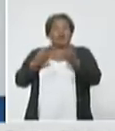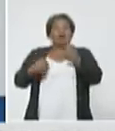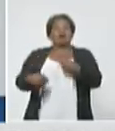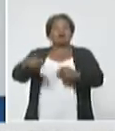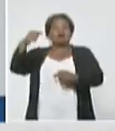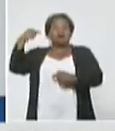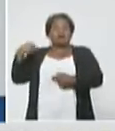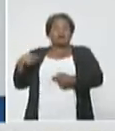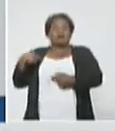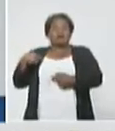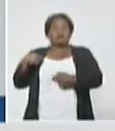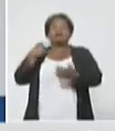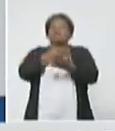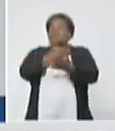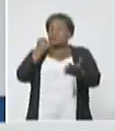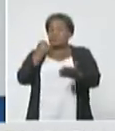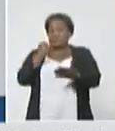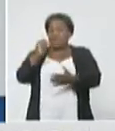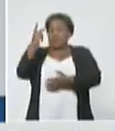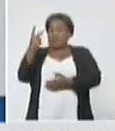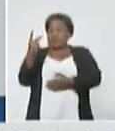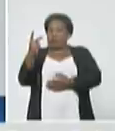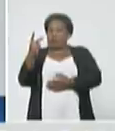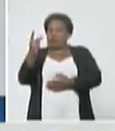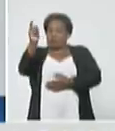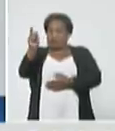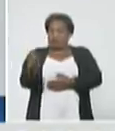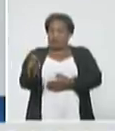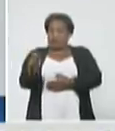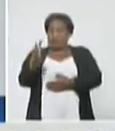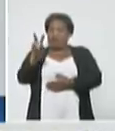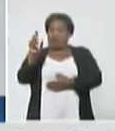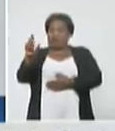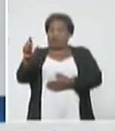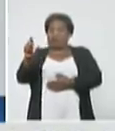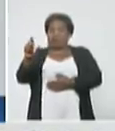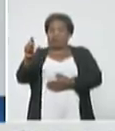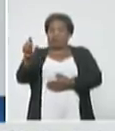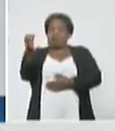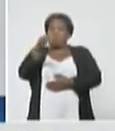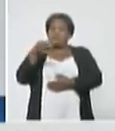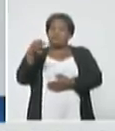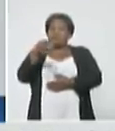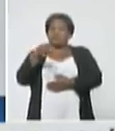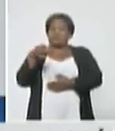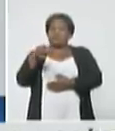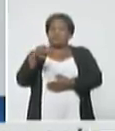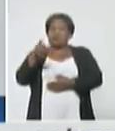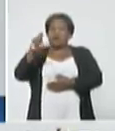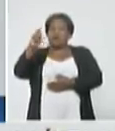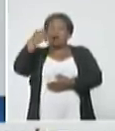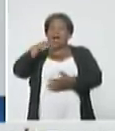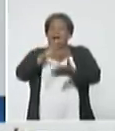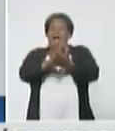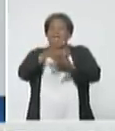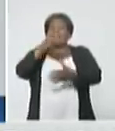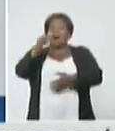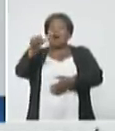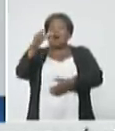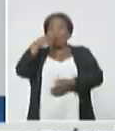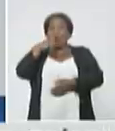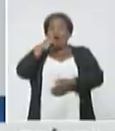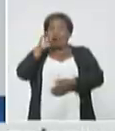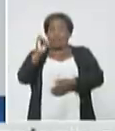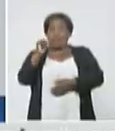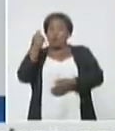se diagnostican 2 casos de la provincia de Villa Clara del municipio Camajuaní, uno sin fuente de